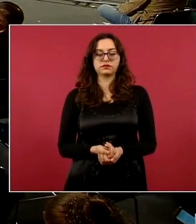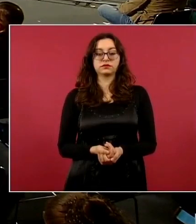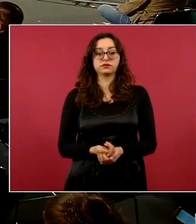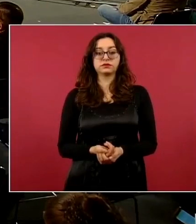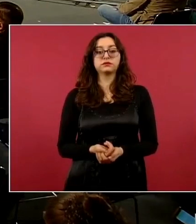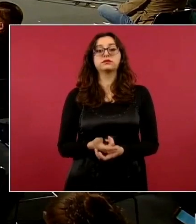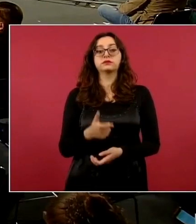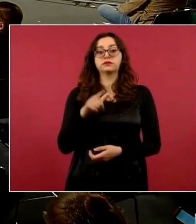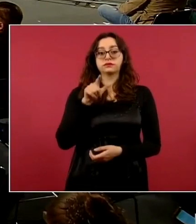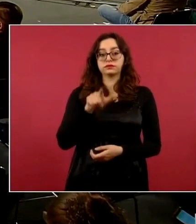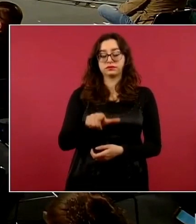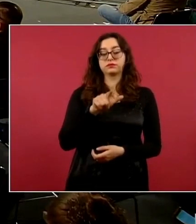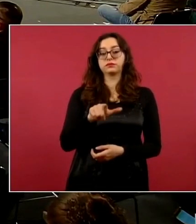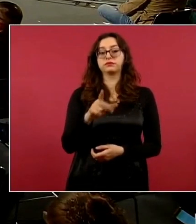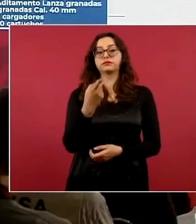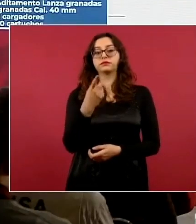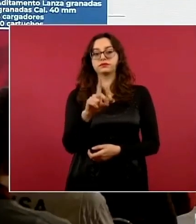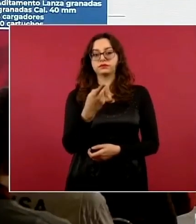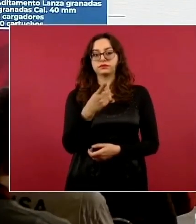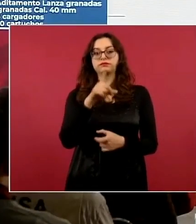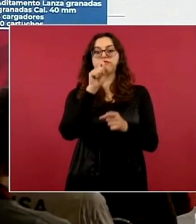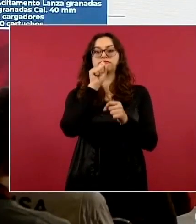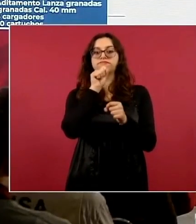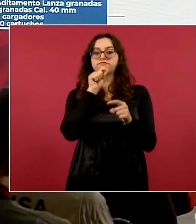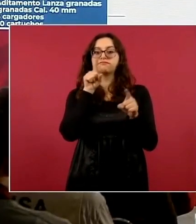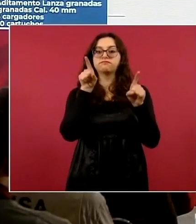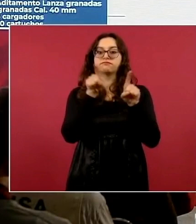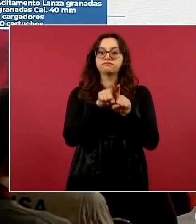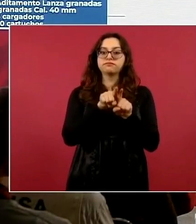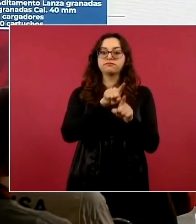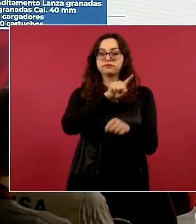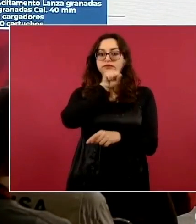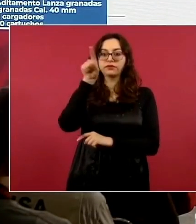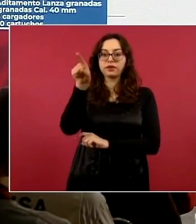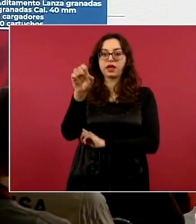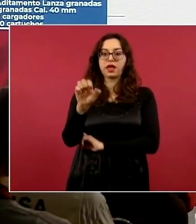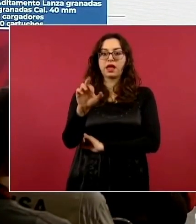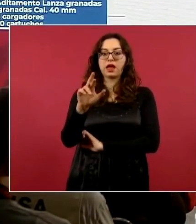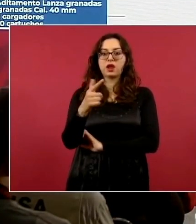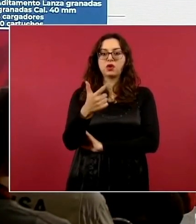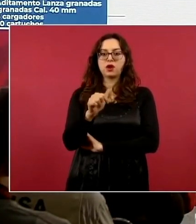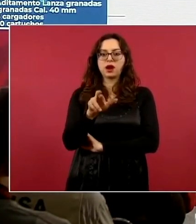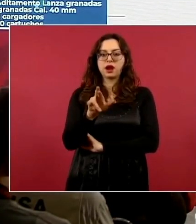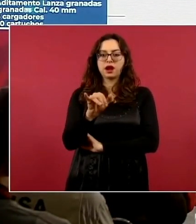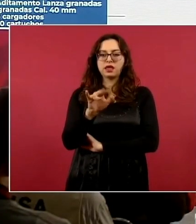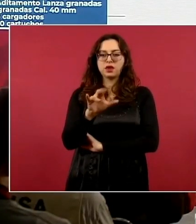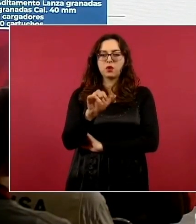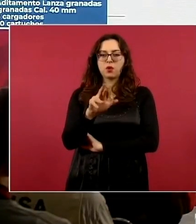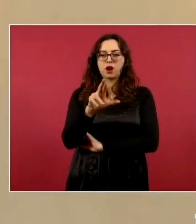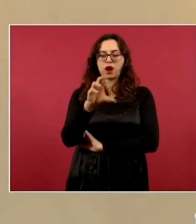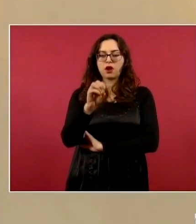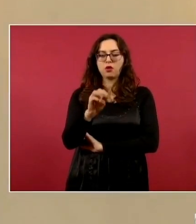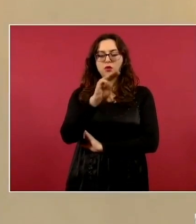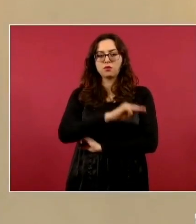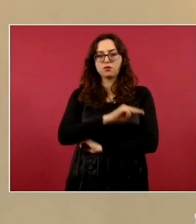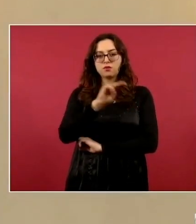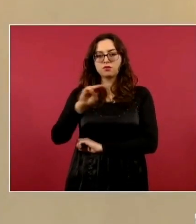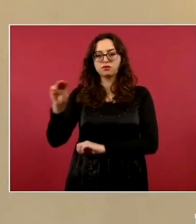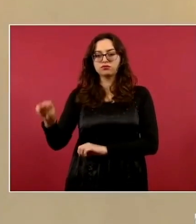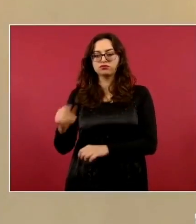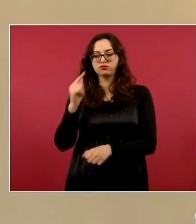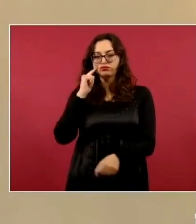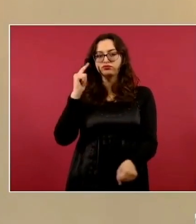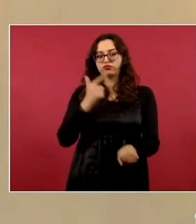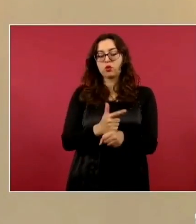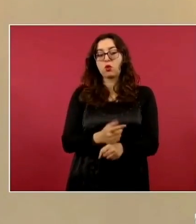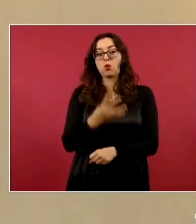también en ongaricua eran garícuaro Michoacán se aseguraron cuatro armas largas